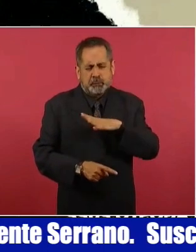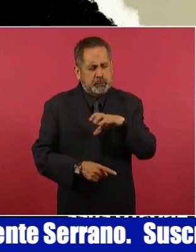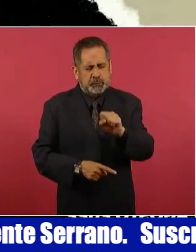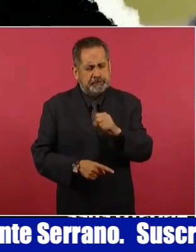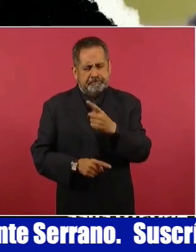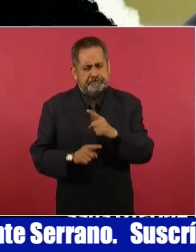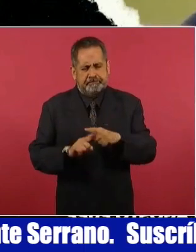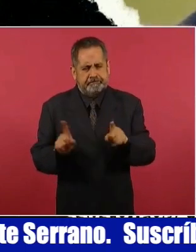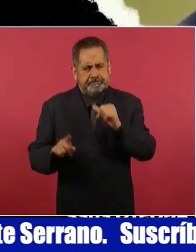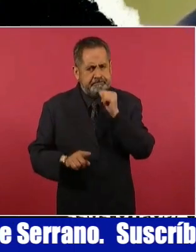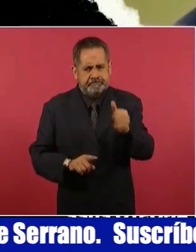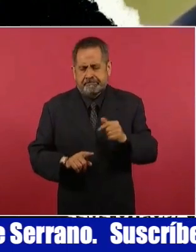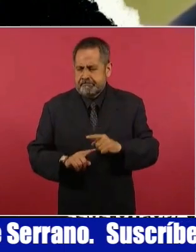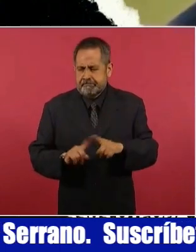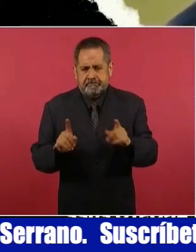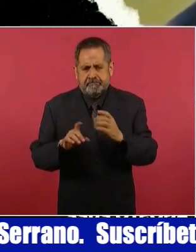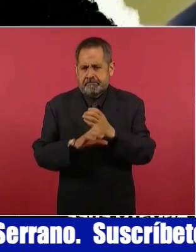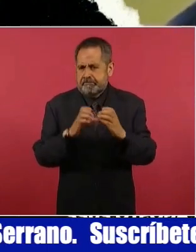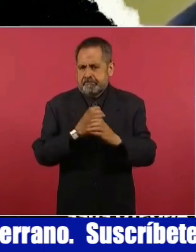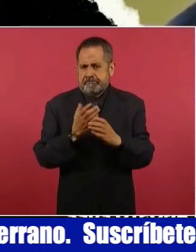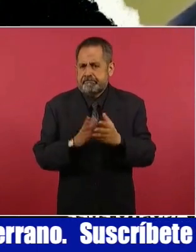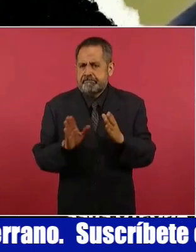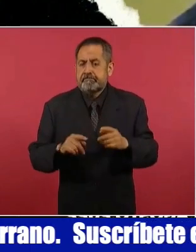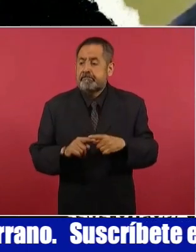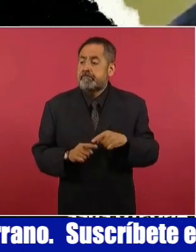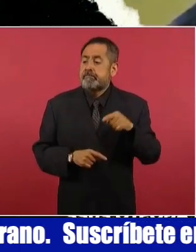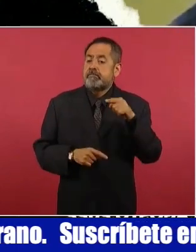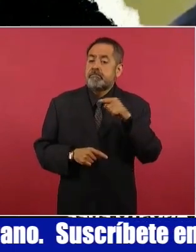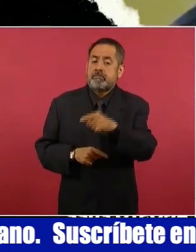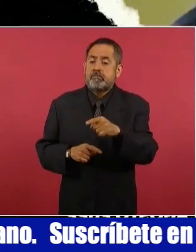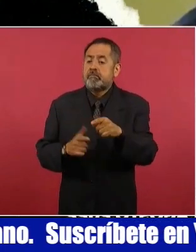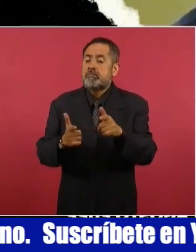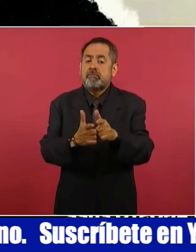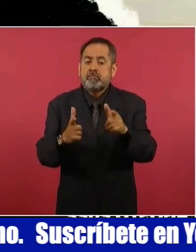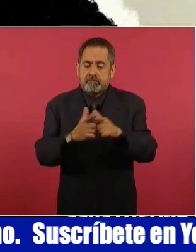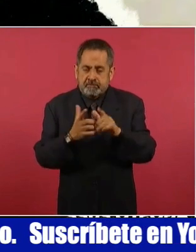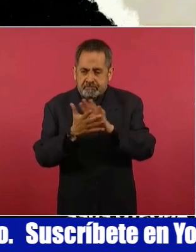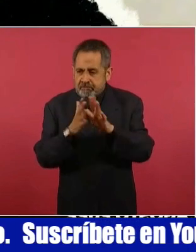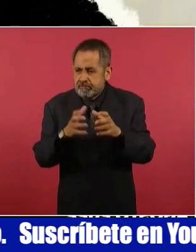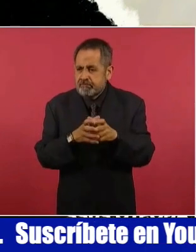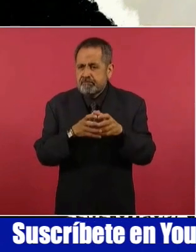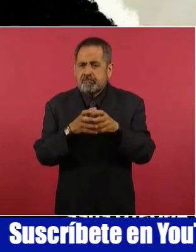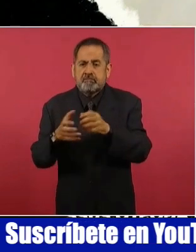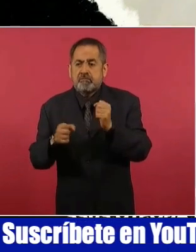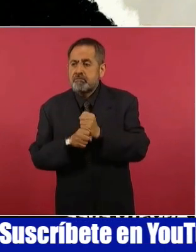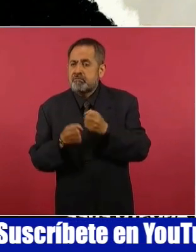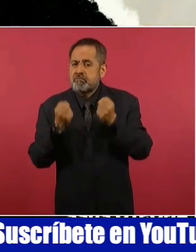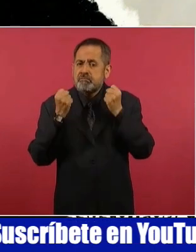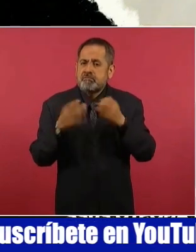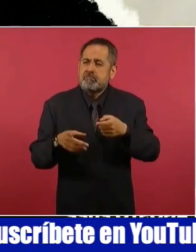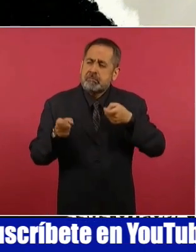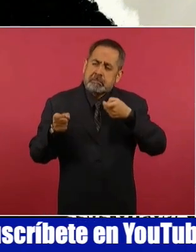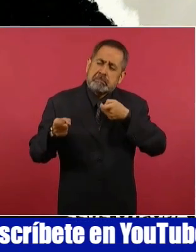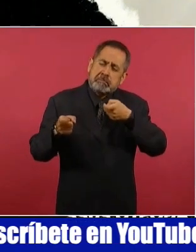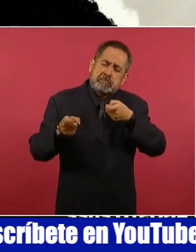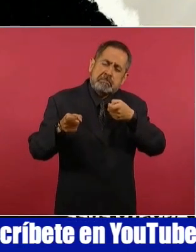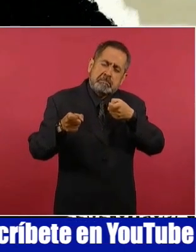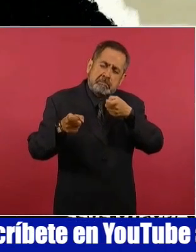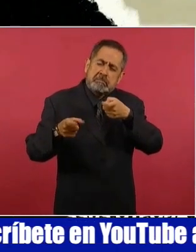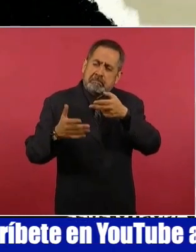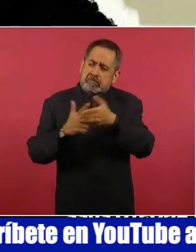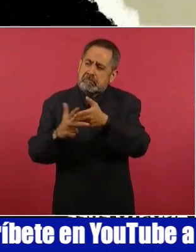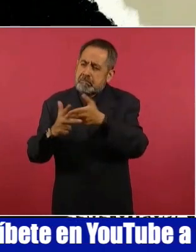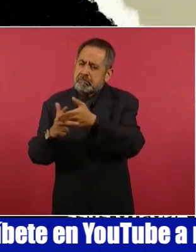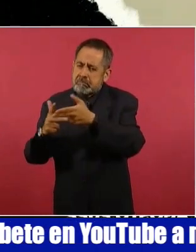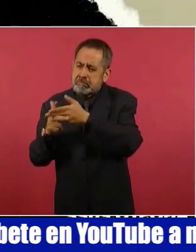municipio. Que el grupo delictivo actuó con un amplio número de sicarios y halcones a partir de